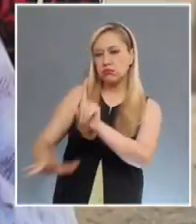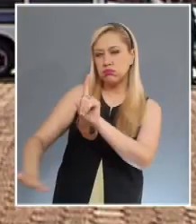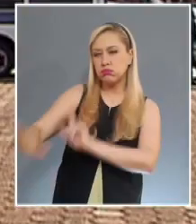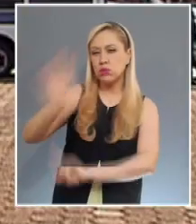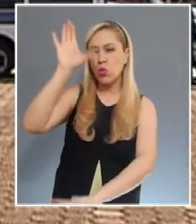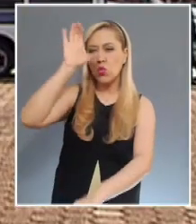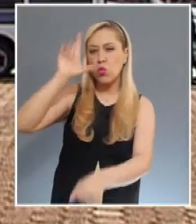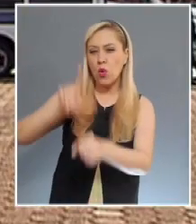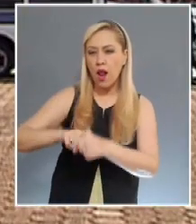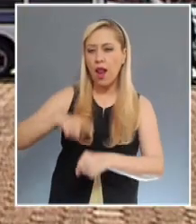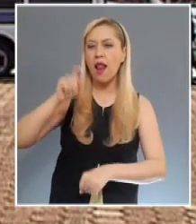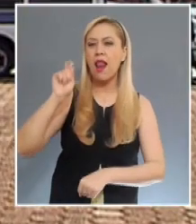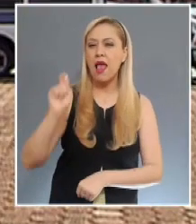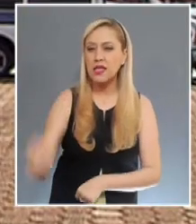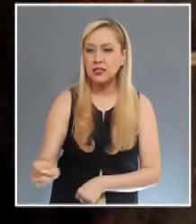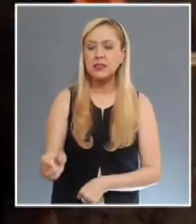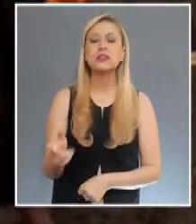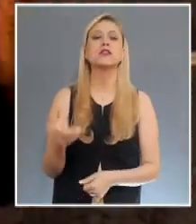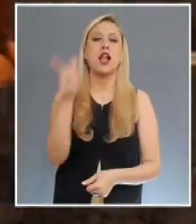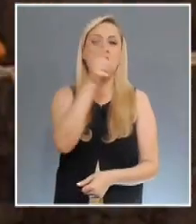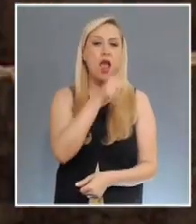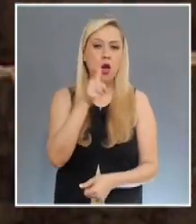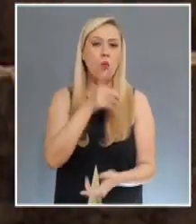José Luis Guerra García